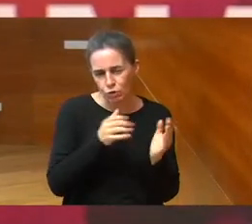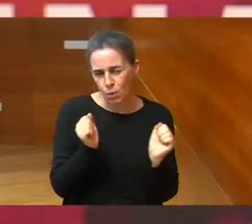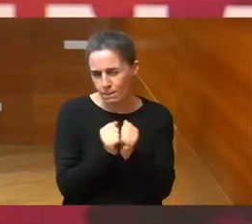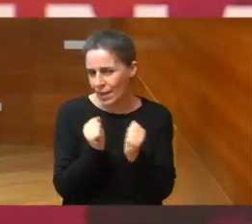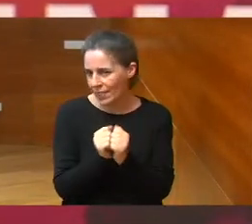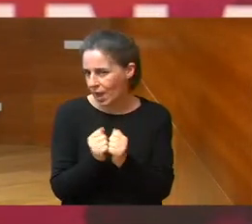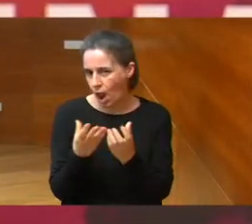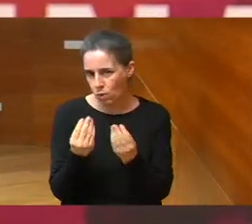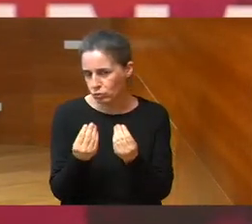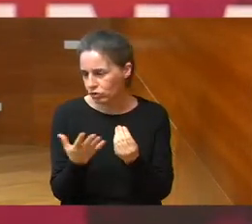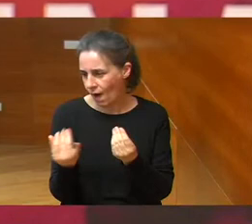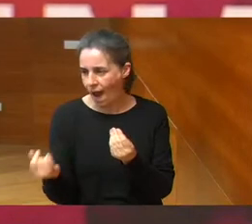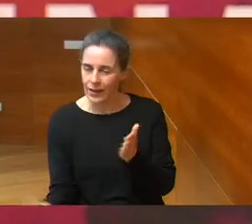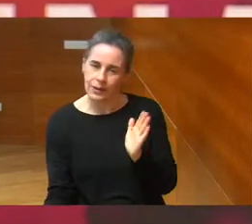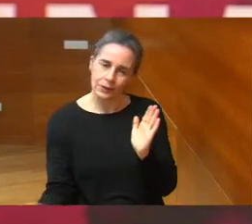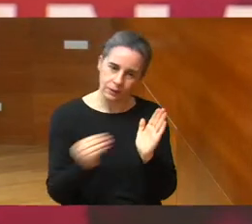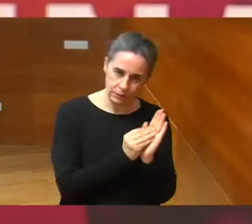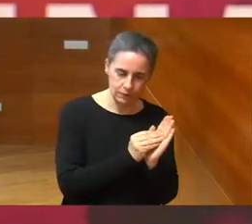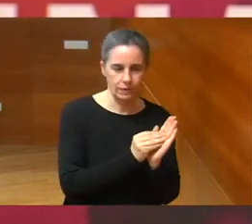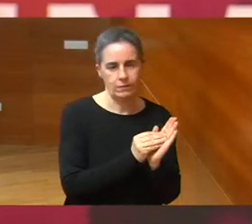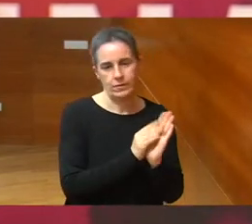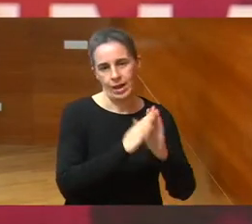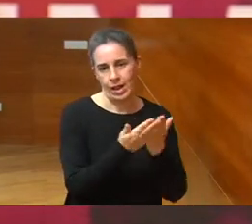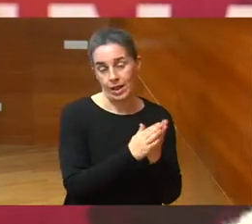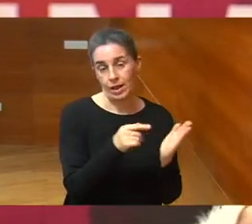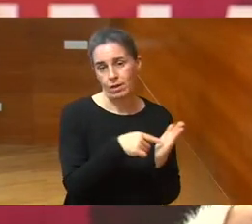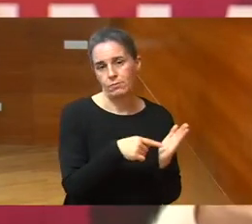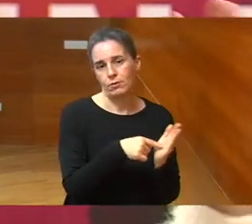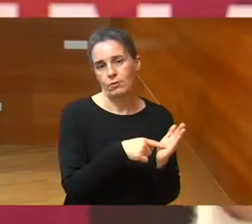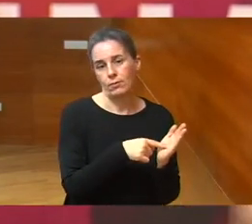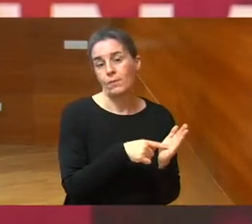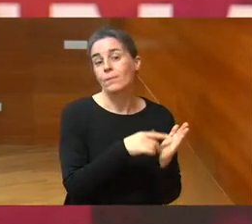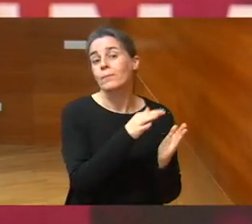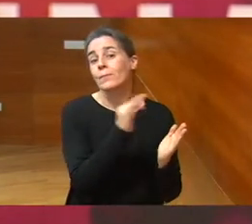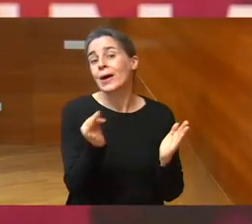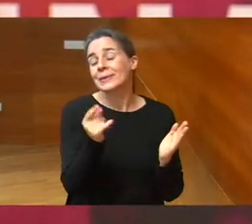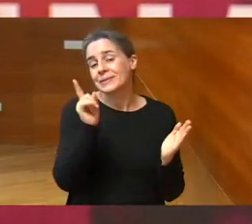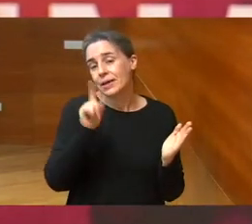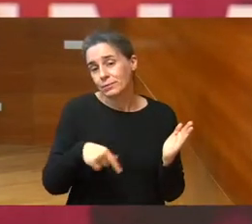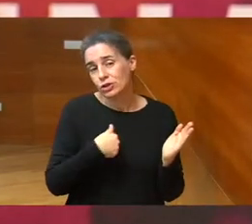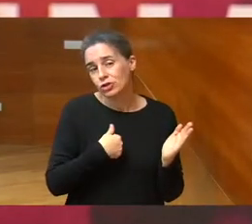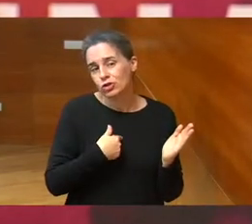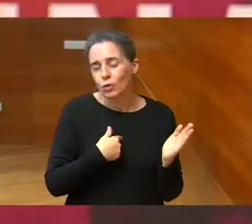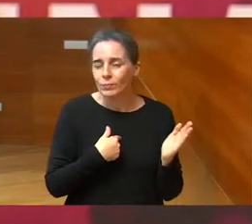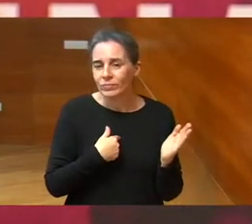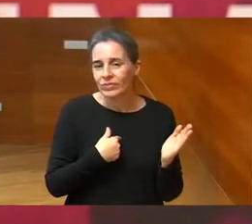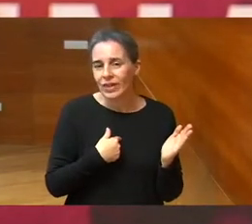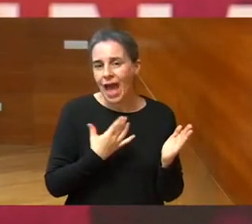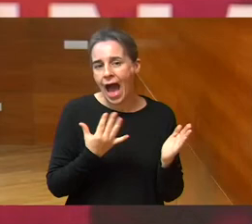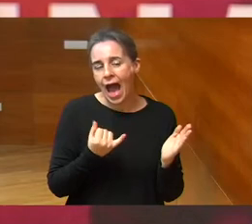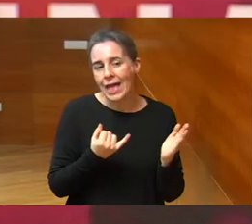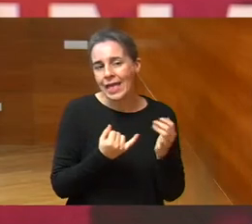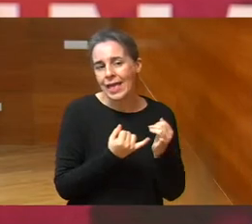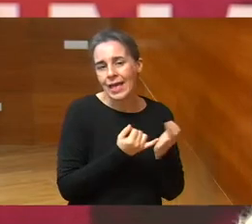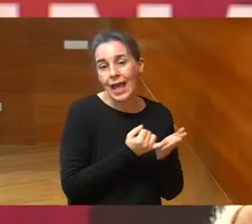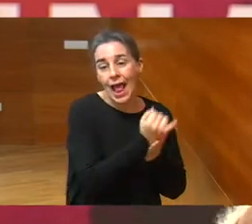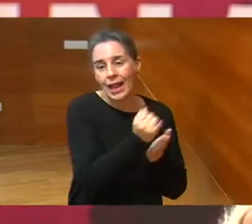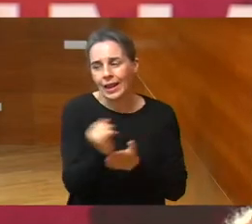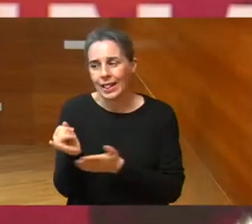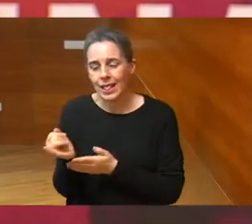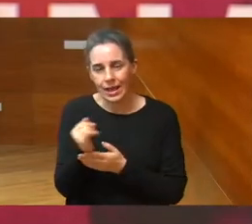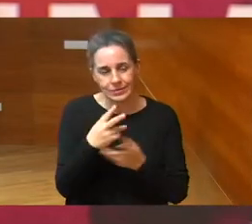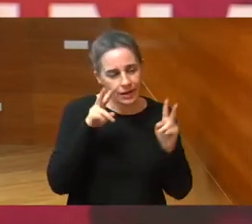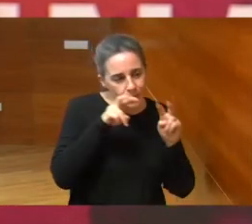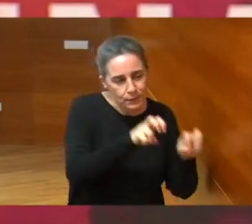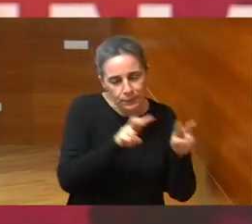sea material que hay y otro unas líneas que he tenido abiertas de bueno de Pues de